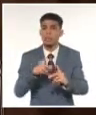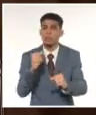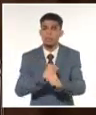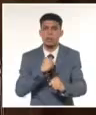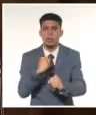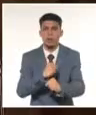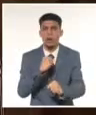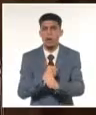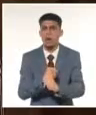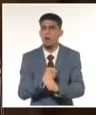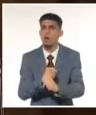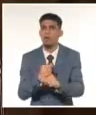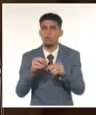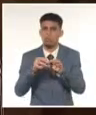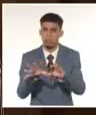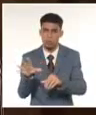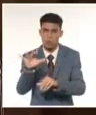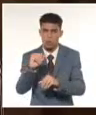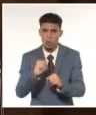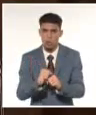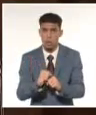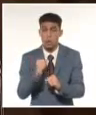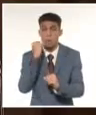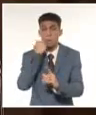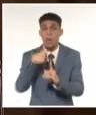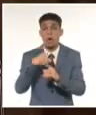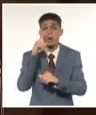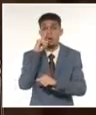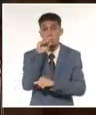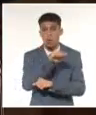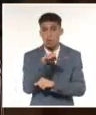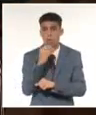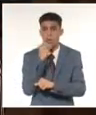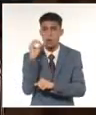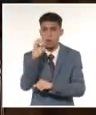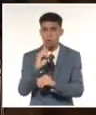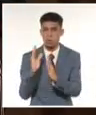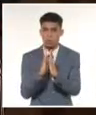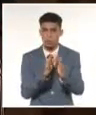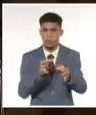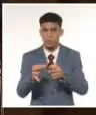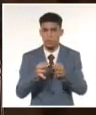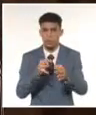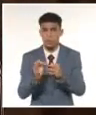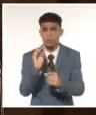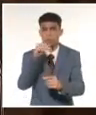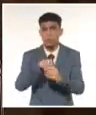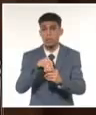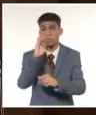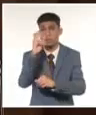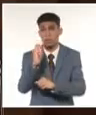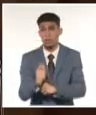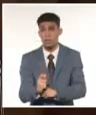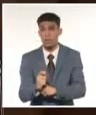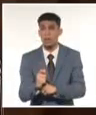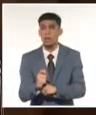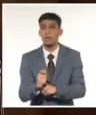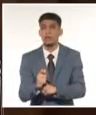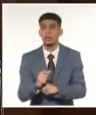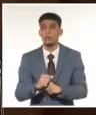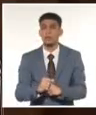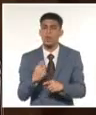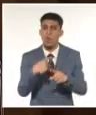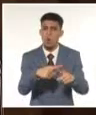corregirlo, implementando las normas correspondientes para organizar su funcionamiento dentro de la economía, se han derivado ahora